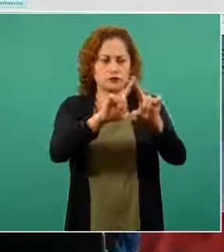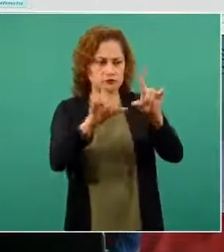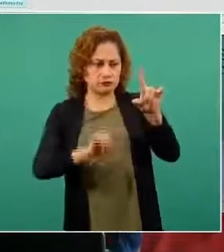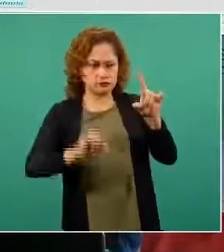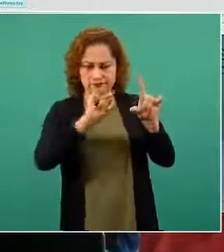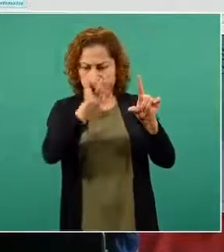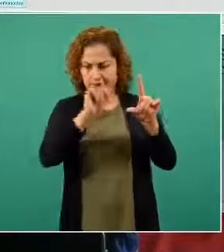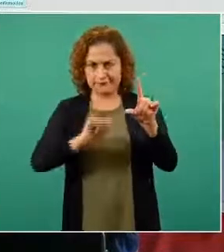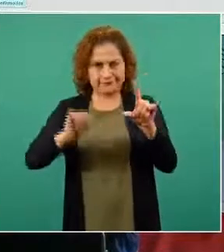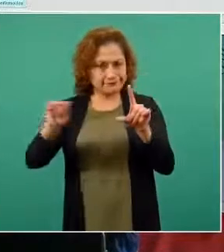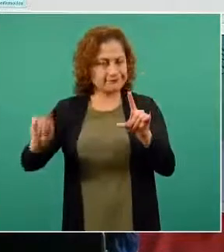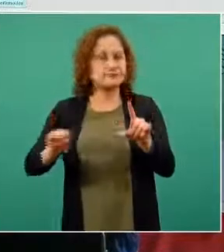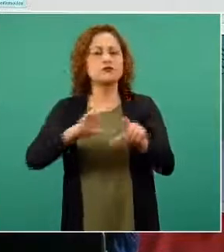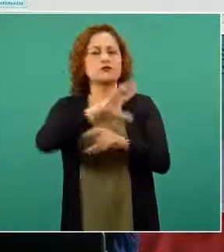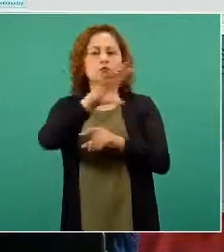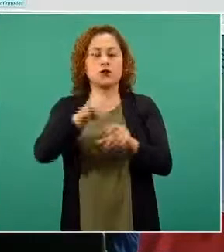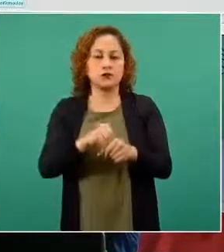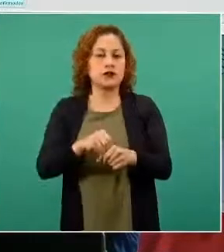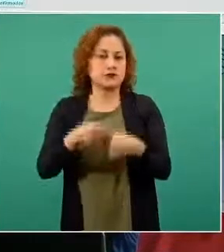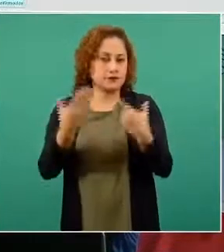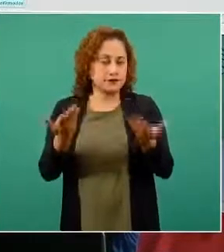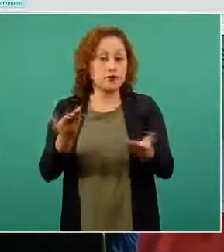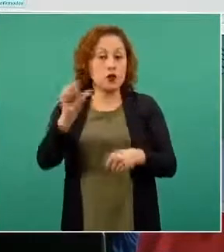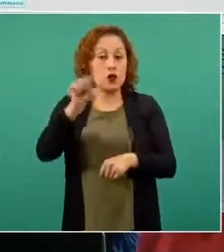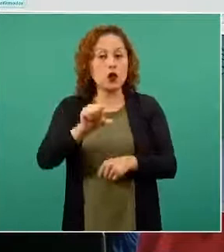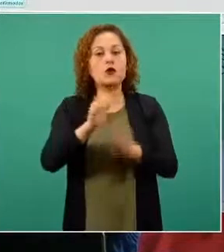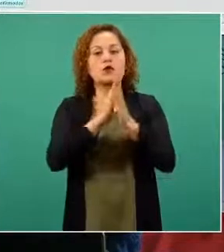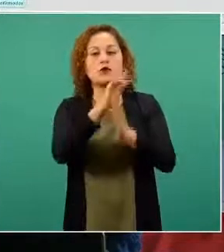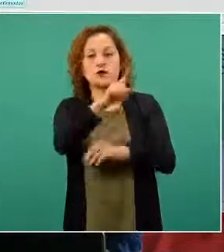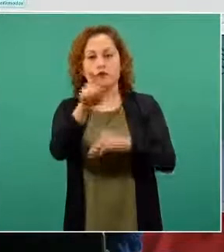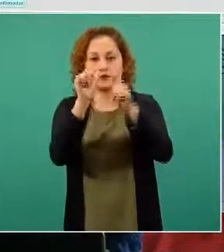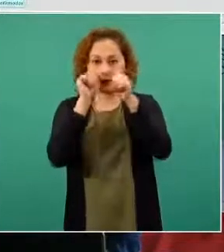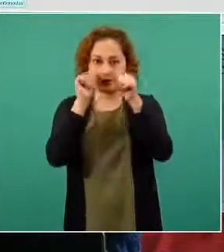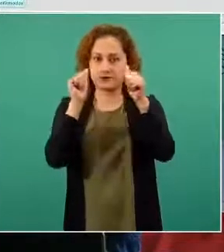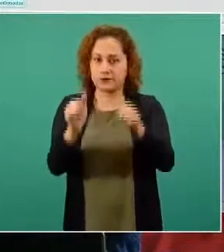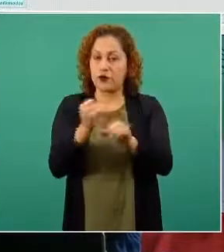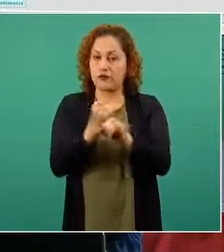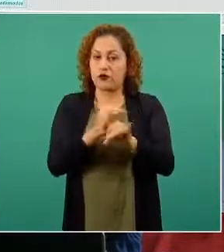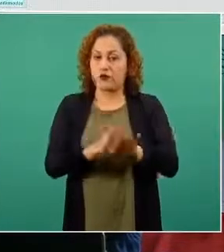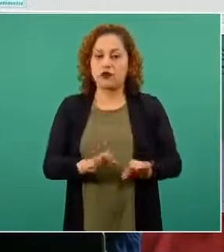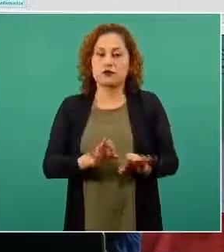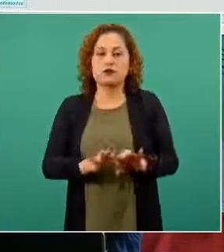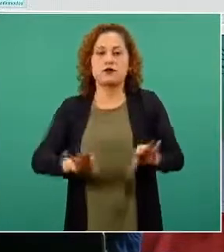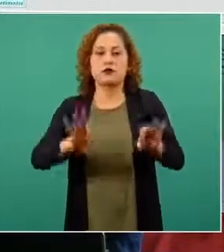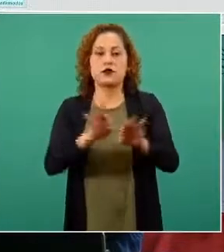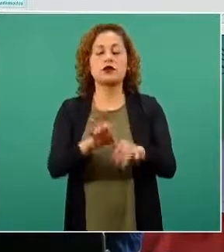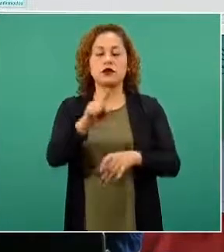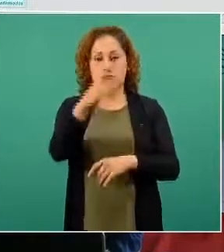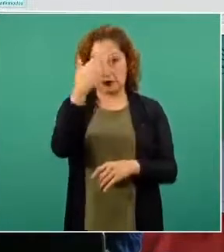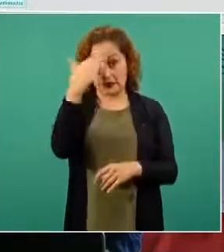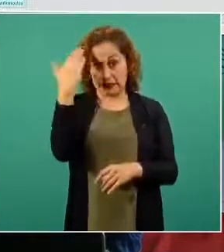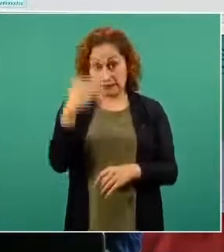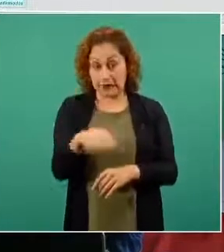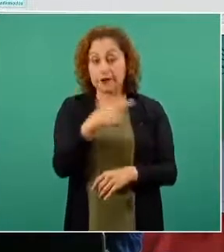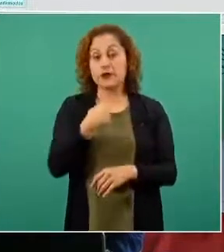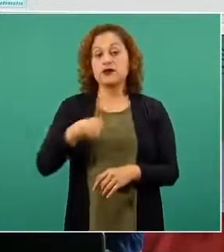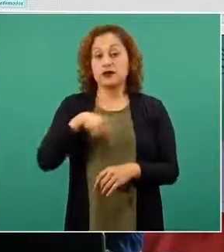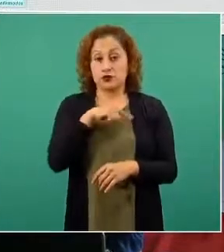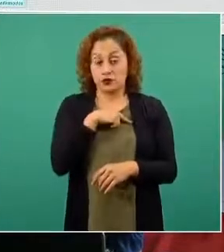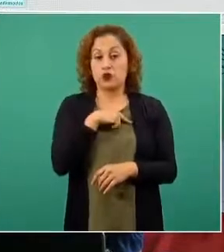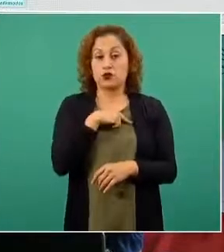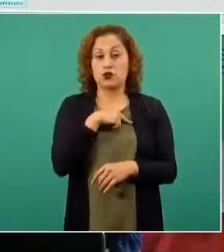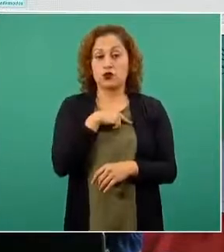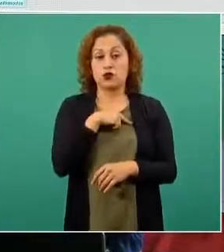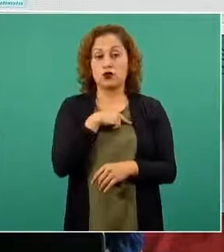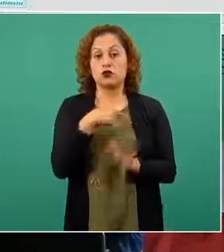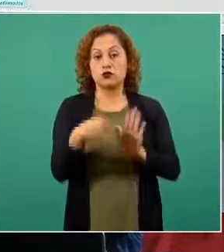Esperamos que el día de hoy pues también estén atentos a esta información tan relevante que, como saben, pues presentamos en el marco de lo que está